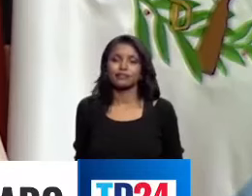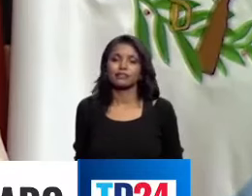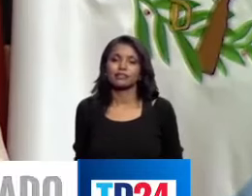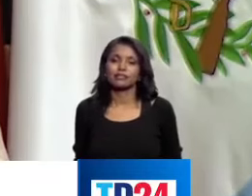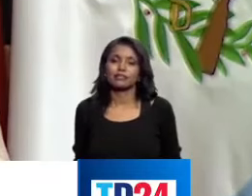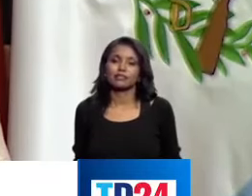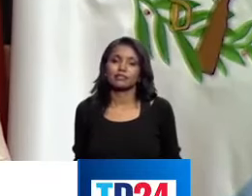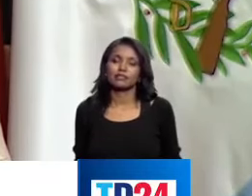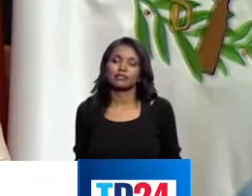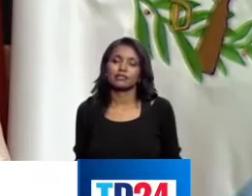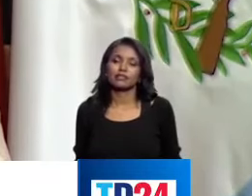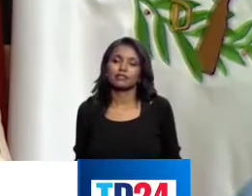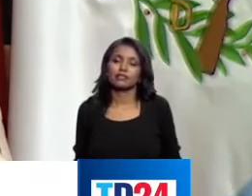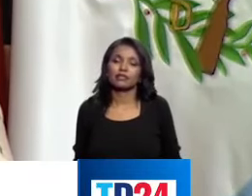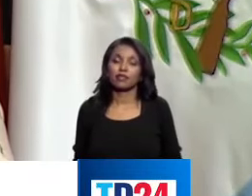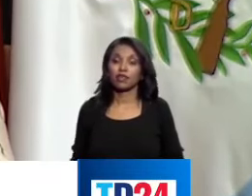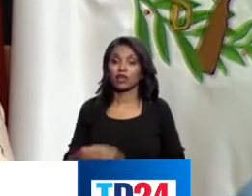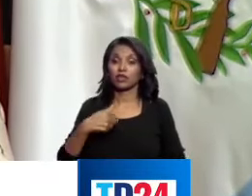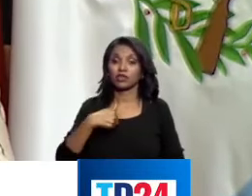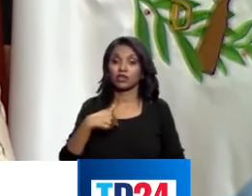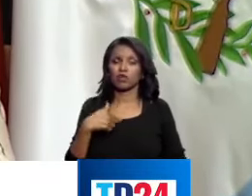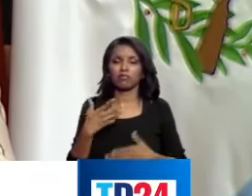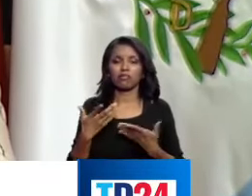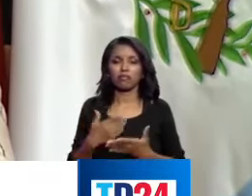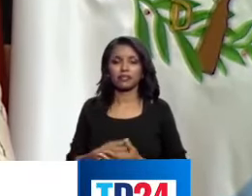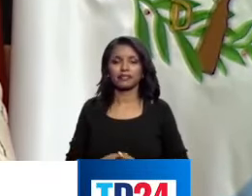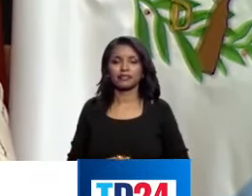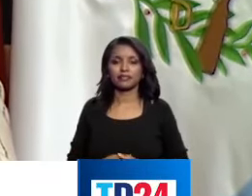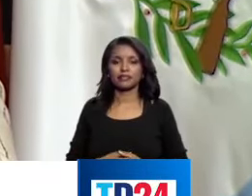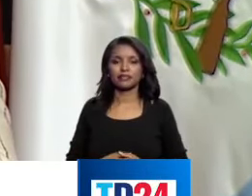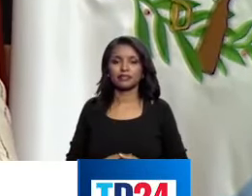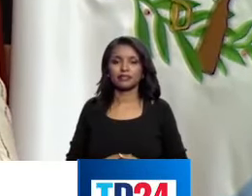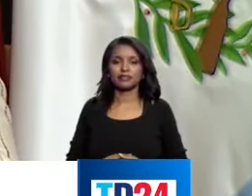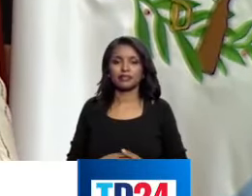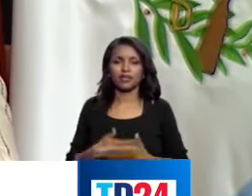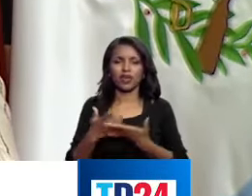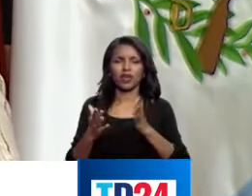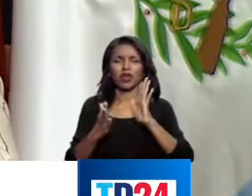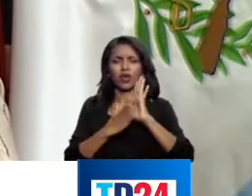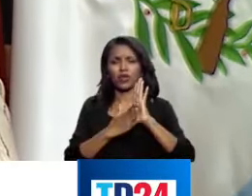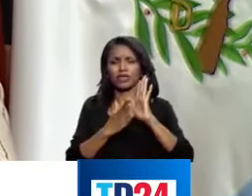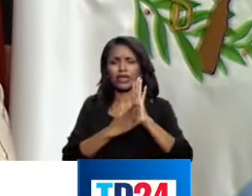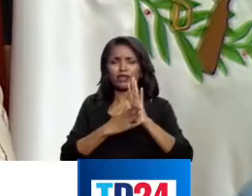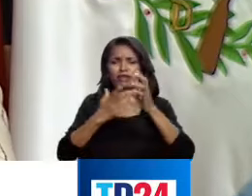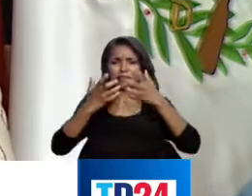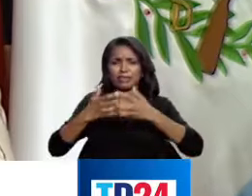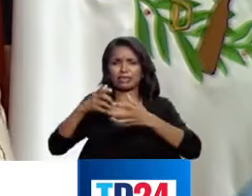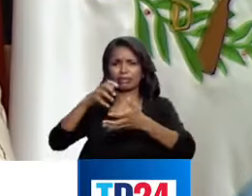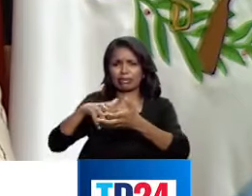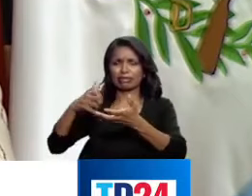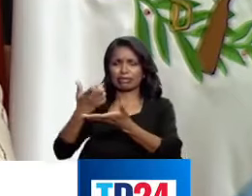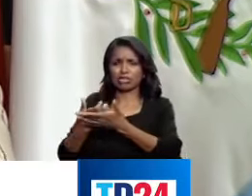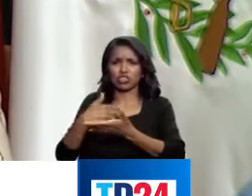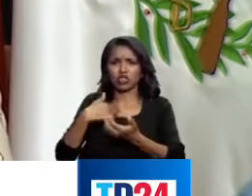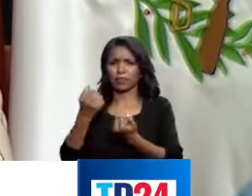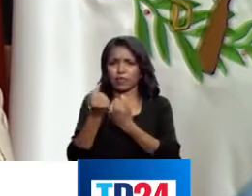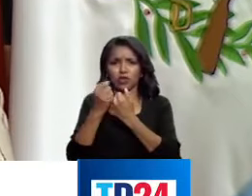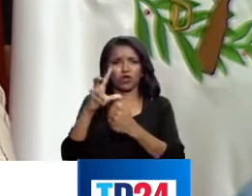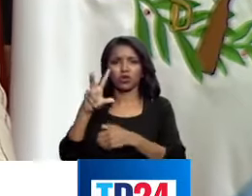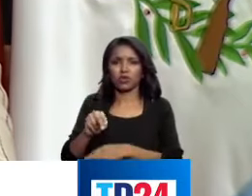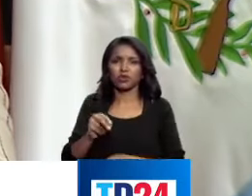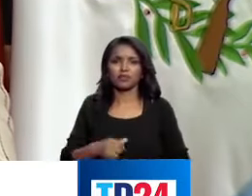país, yo no impongo, no elaboro contratos vendepatrias de minerías